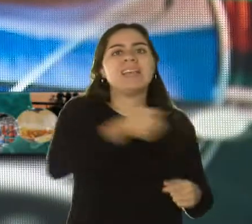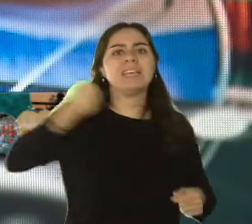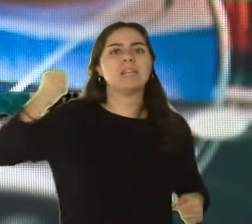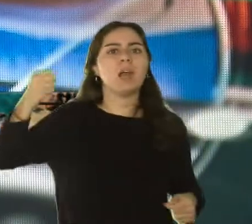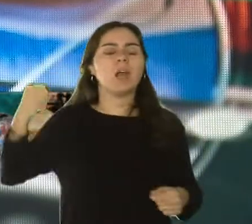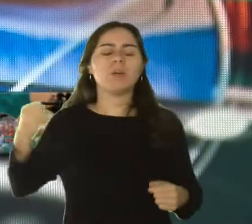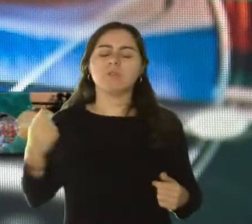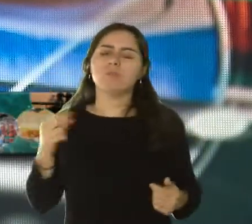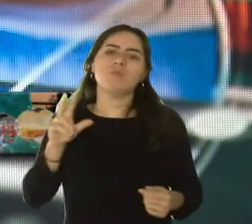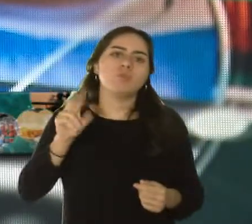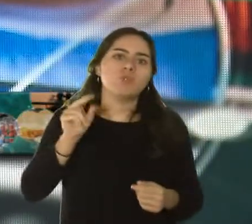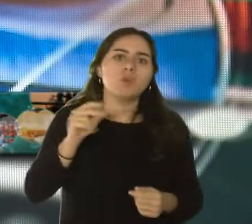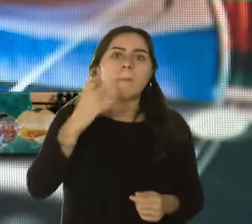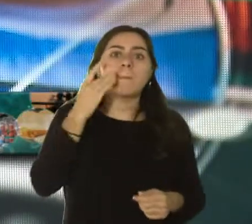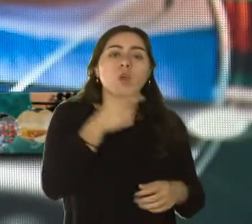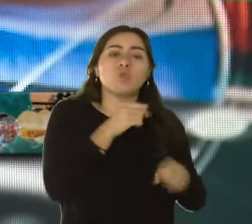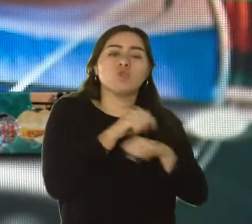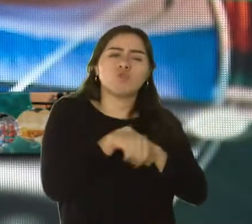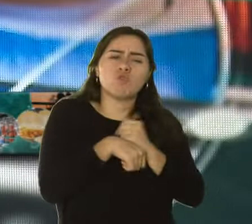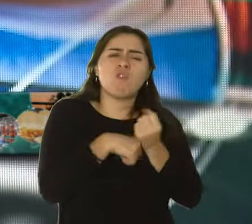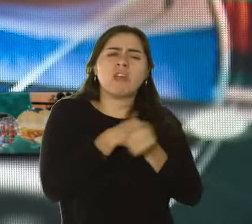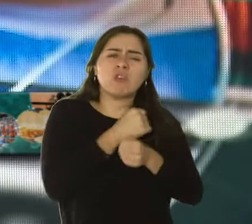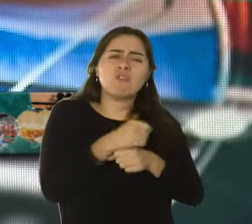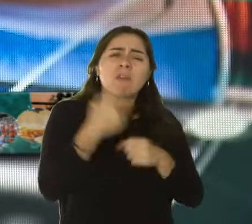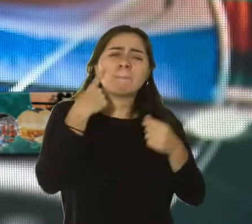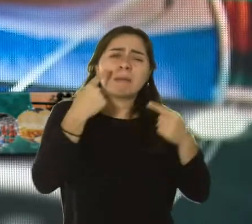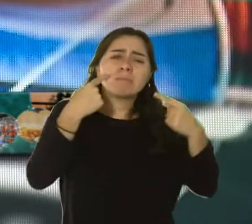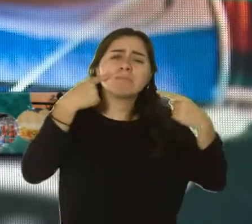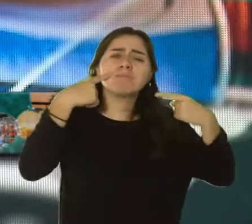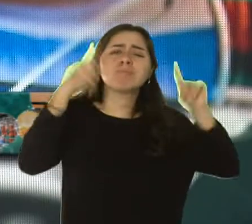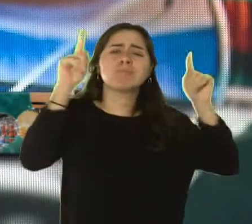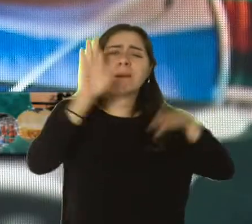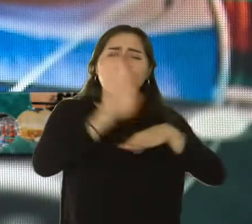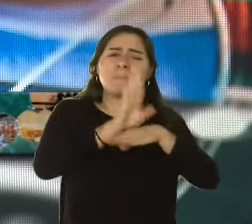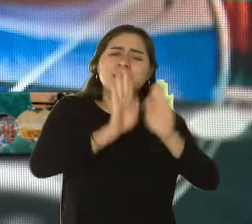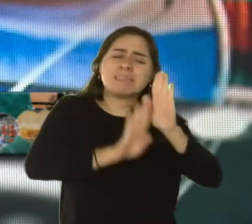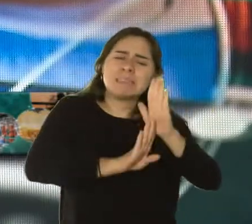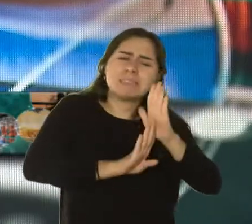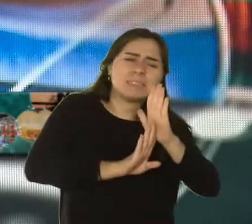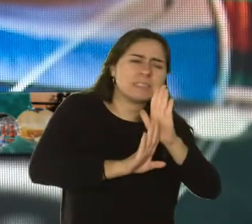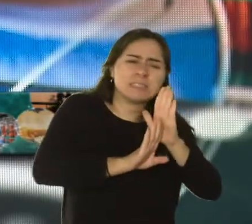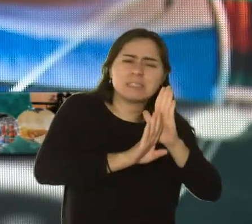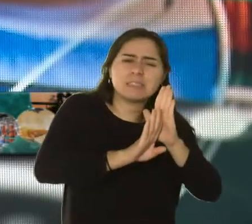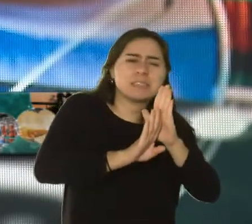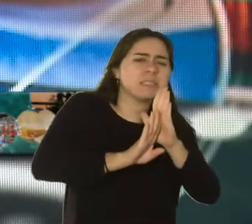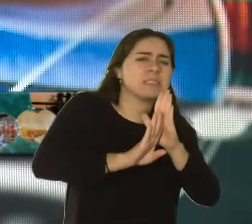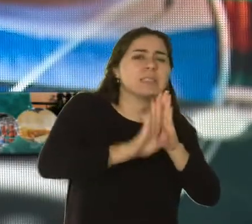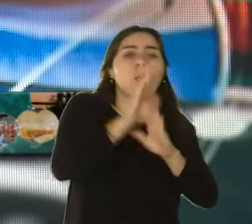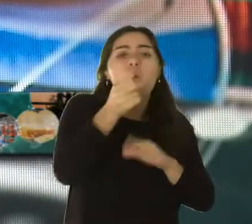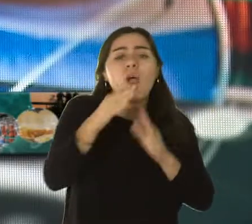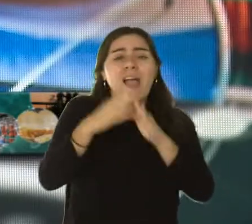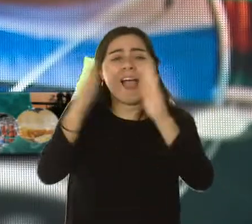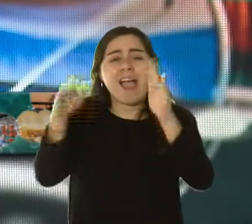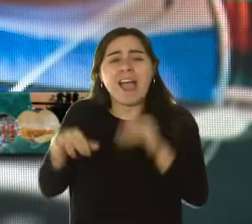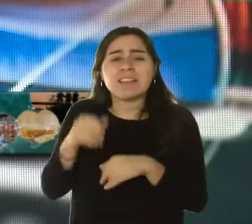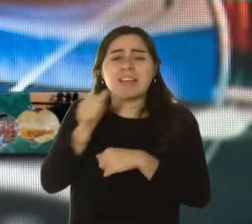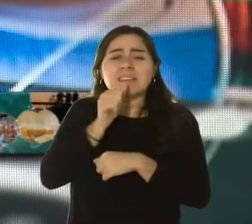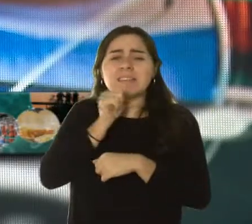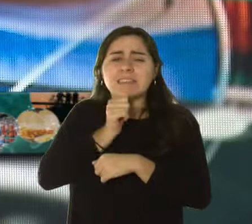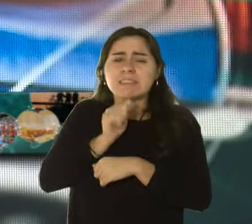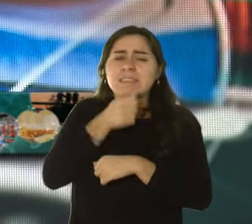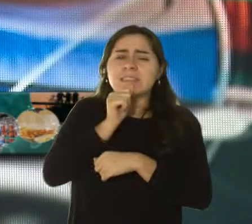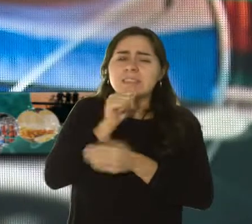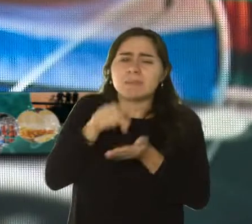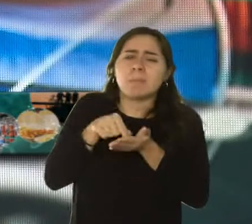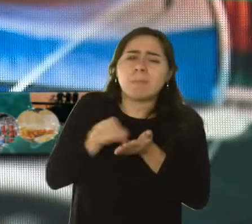tanto para poder sacar un negocio a flote o tal vez poder hacer el esfuerzo de mantener una propiedad residencial para el beneficio de